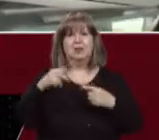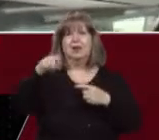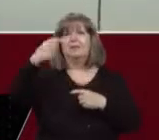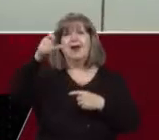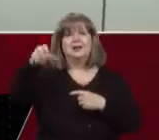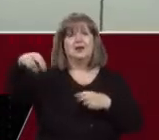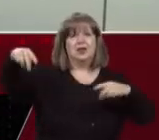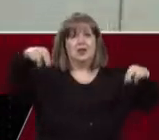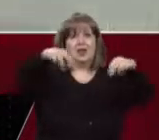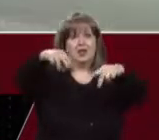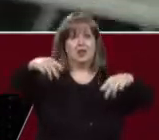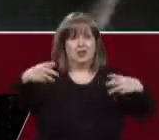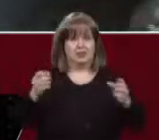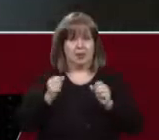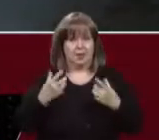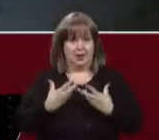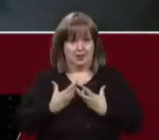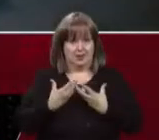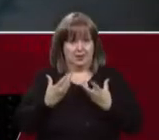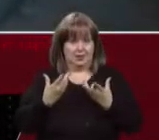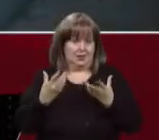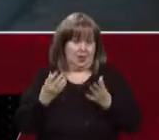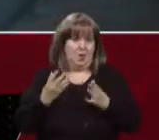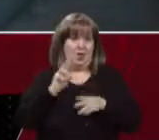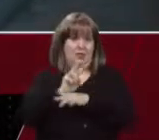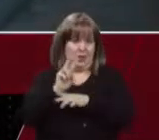demás. Por otra parte, fíjate, Pablito, cómo tienen